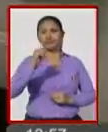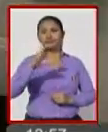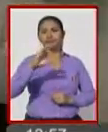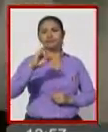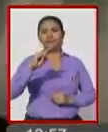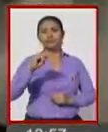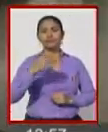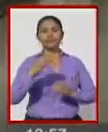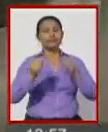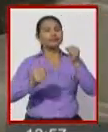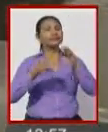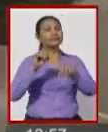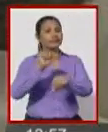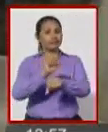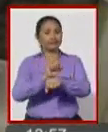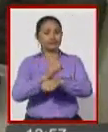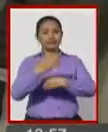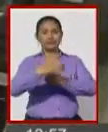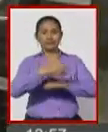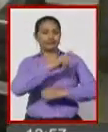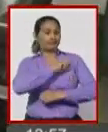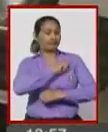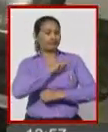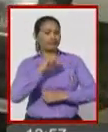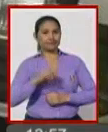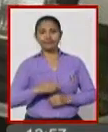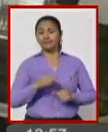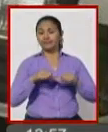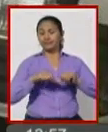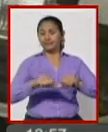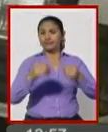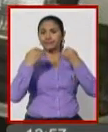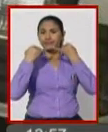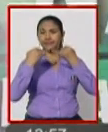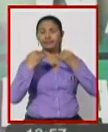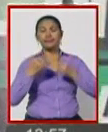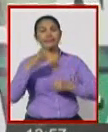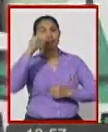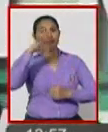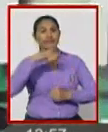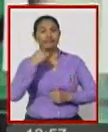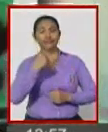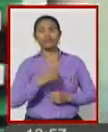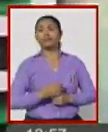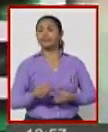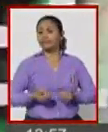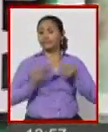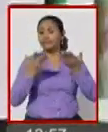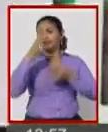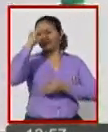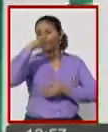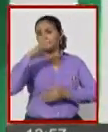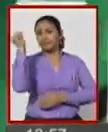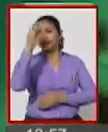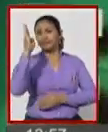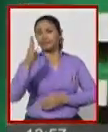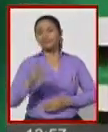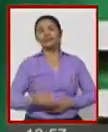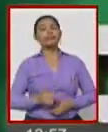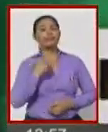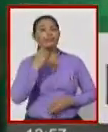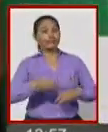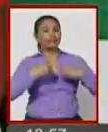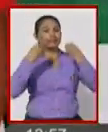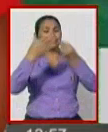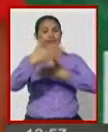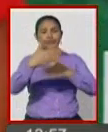El vehículo se encuentra retenido en dependencias policiales de la FELC-N. Durante su declaración informativa, el aprehendido confesó que un ciudadano brasileño fue quien